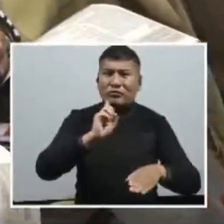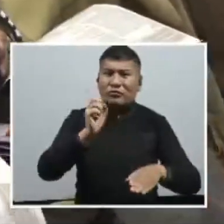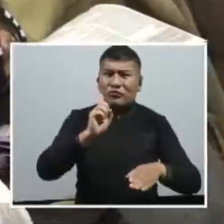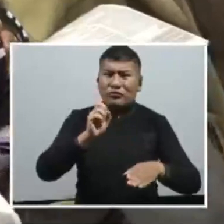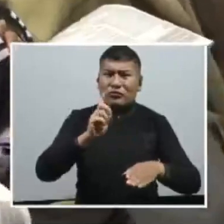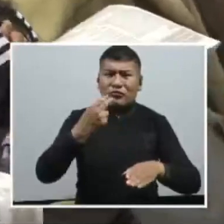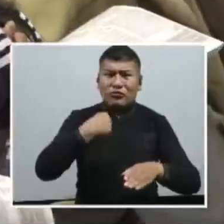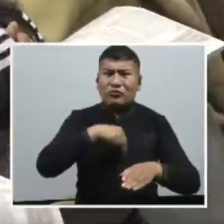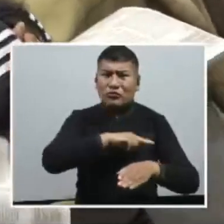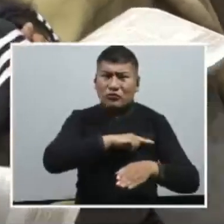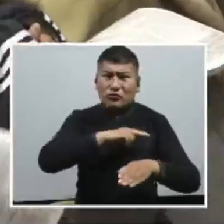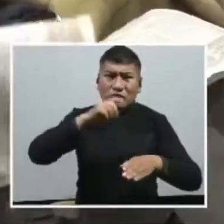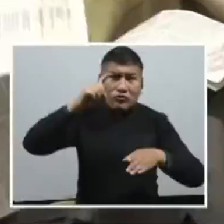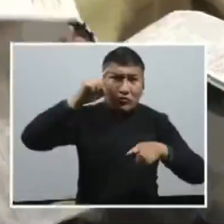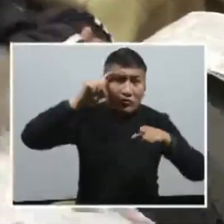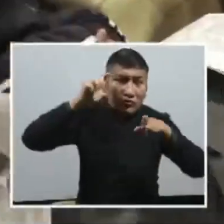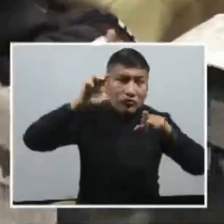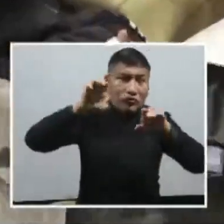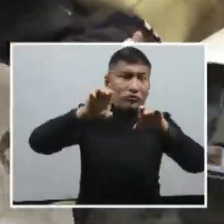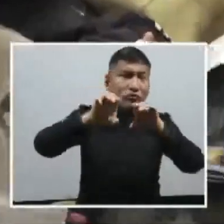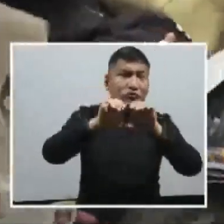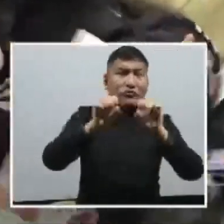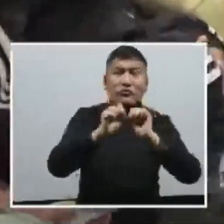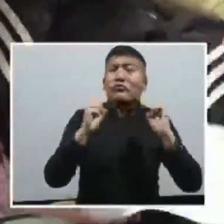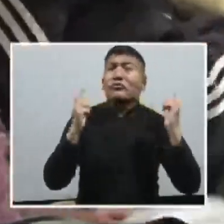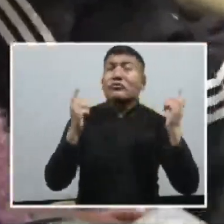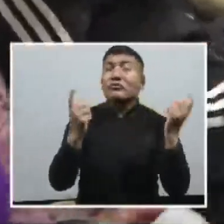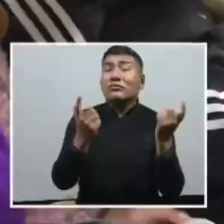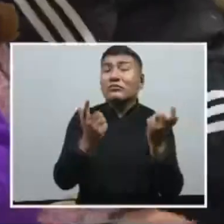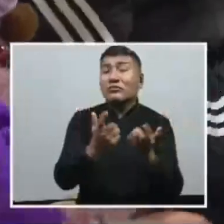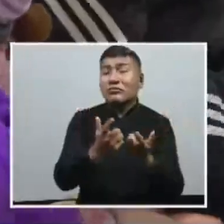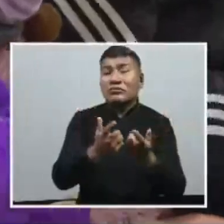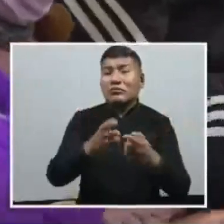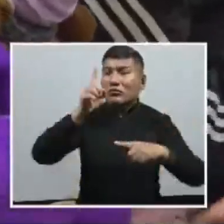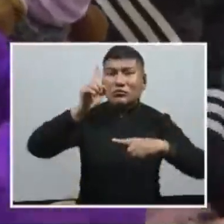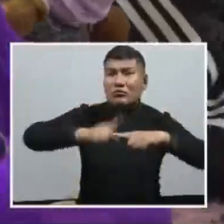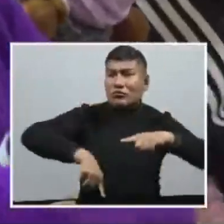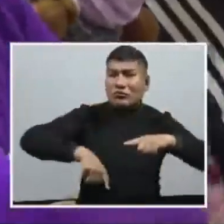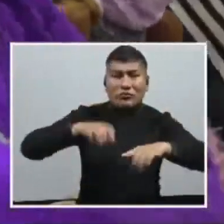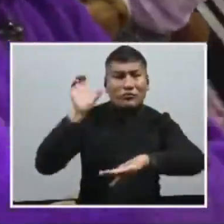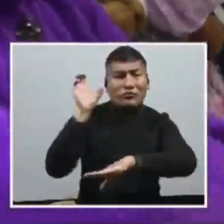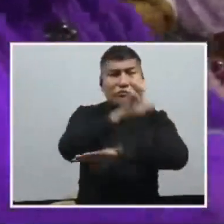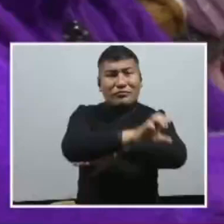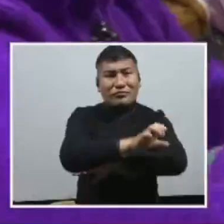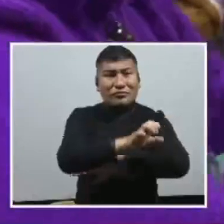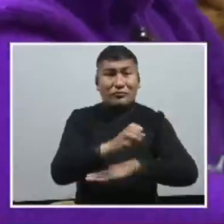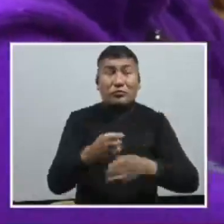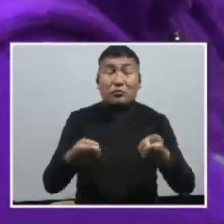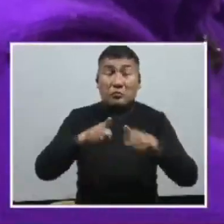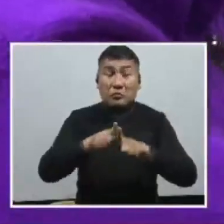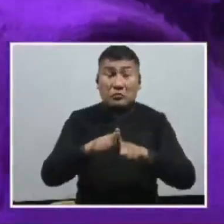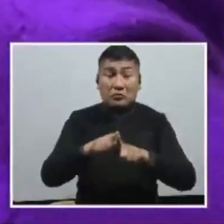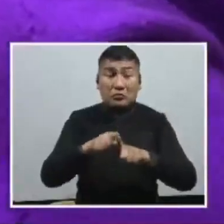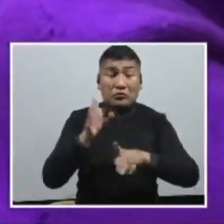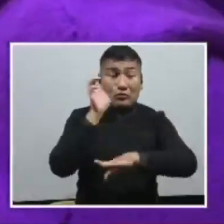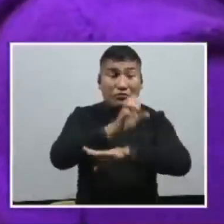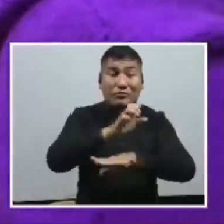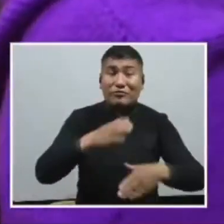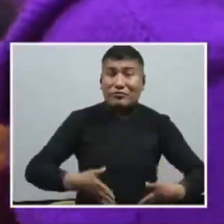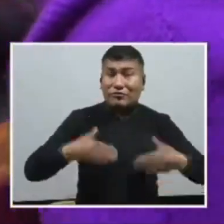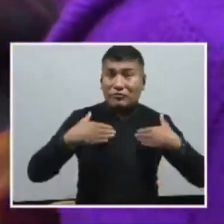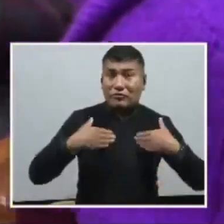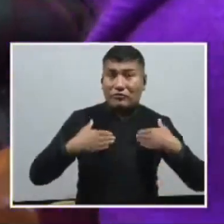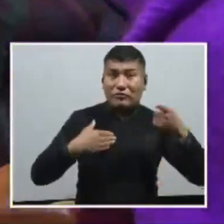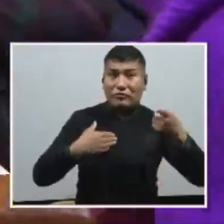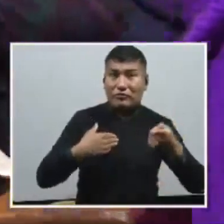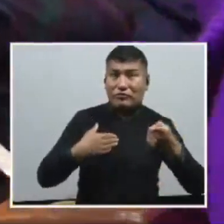que consensuar, hay que socializar, no podemos imponer. Porque cuando vamos imponiendo en la vida, las